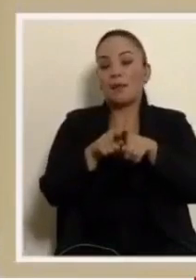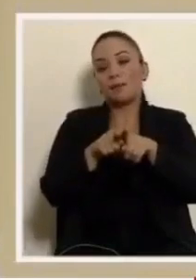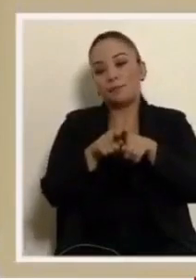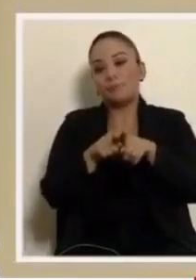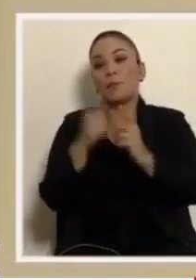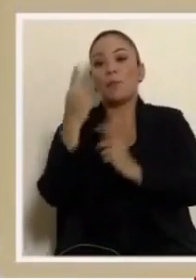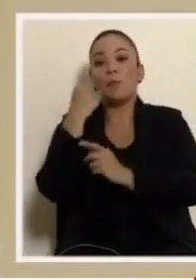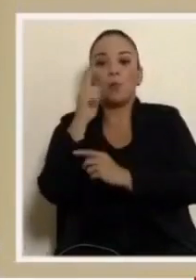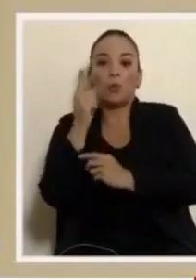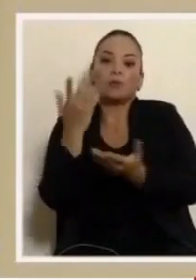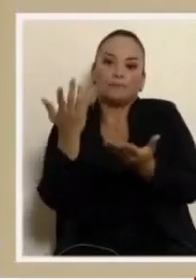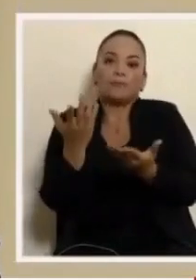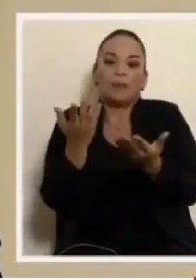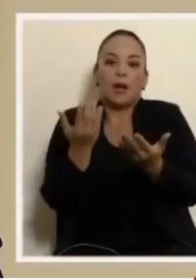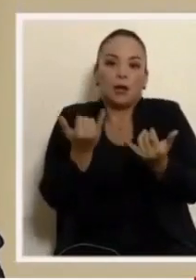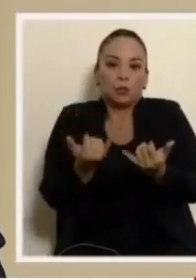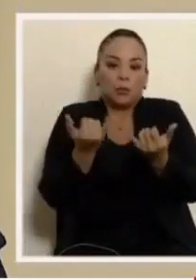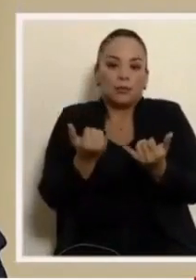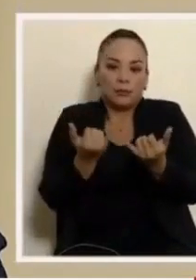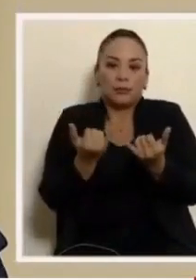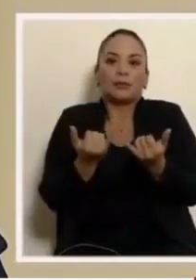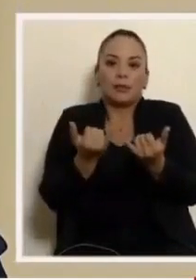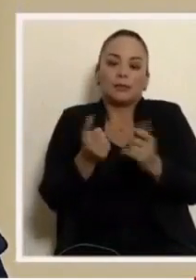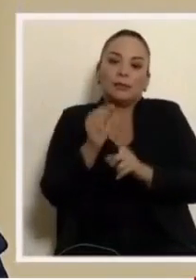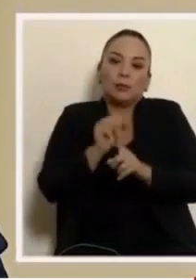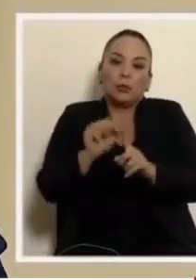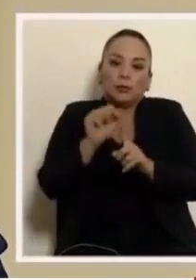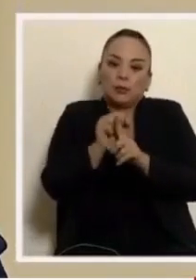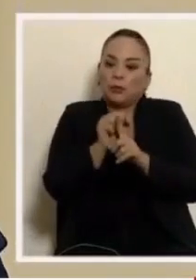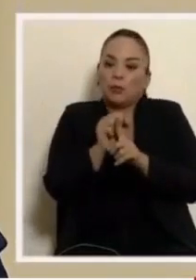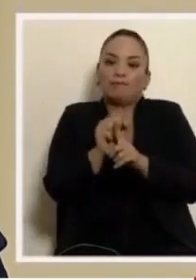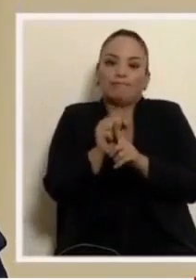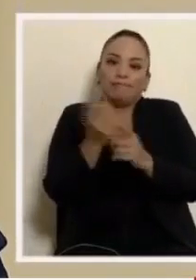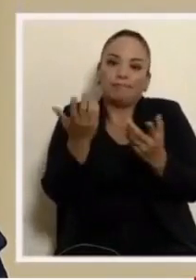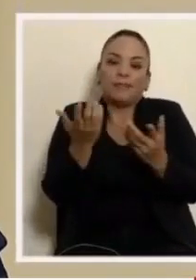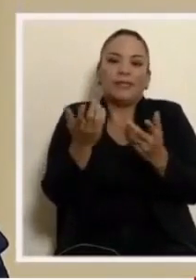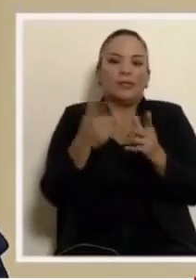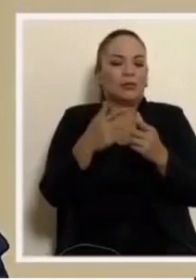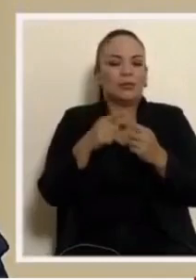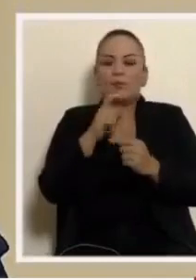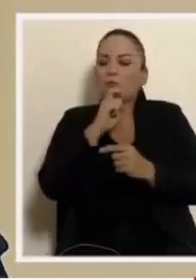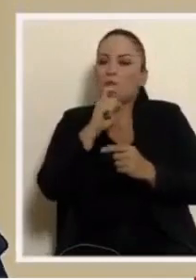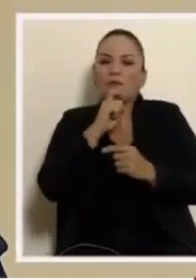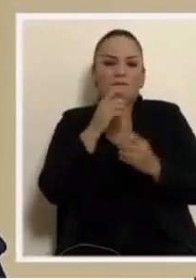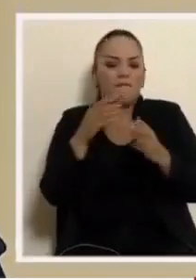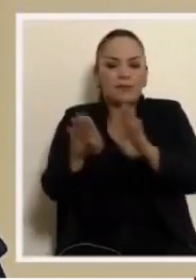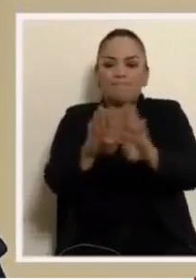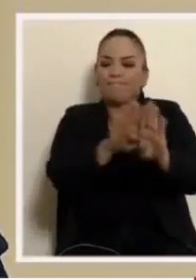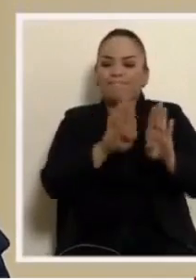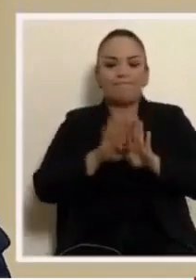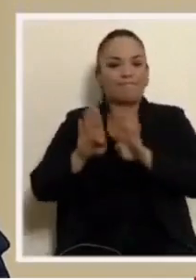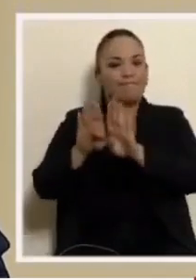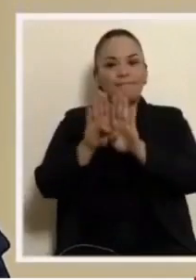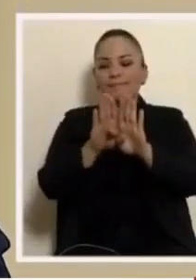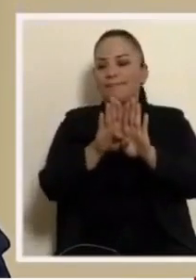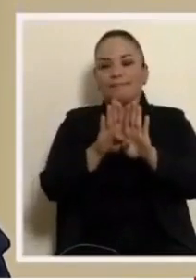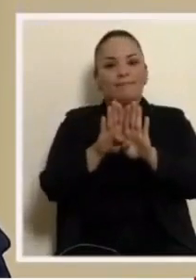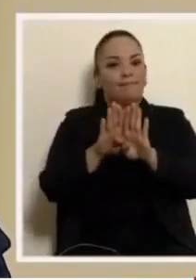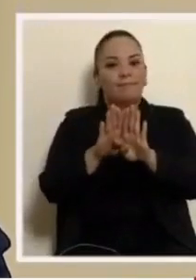viviendo, avanzar hacia cierres como los que vimos el año anterior. Hemos apostado a un modelo de gestión